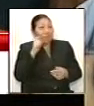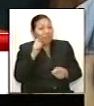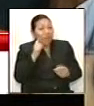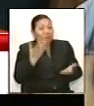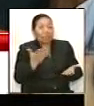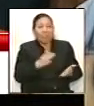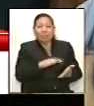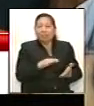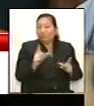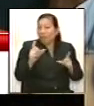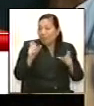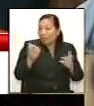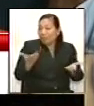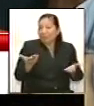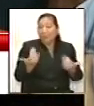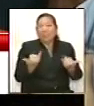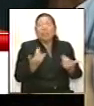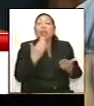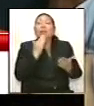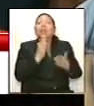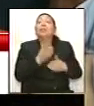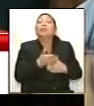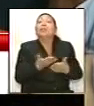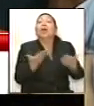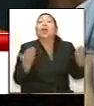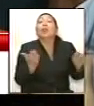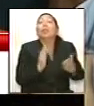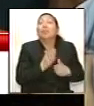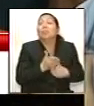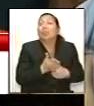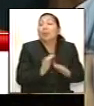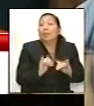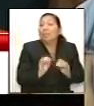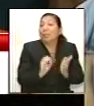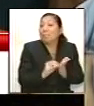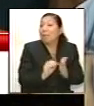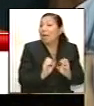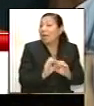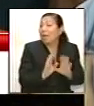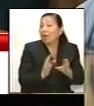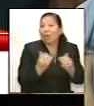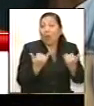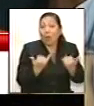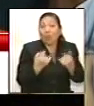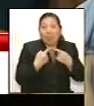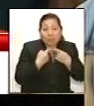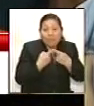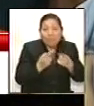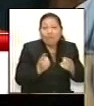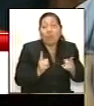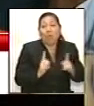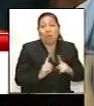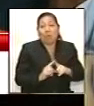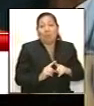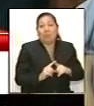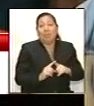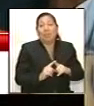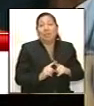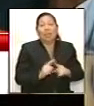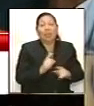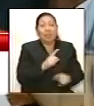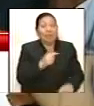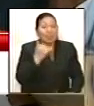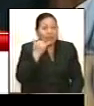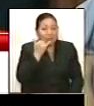B, entonces, ¿a quién acudimos? ¿A dónde voy? Que me lo deje claro para yo hoy mismo informarlo, sobre todo a la gente de la línea 100,